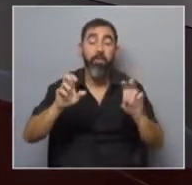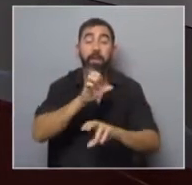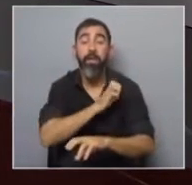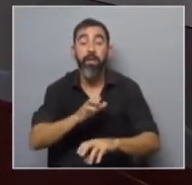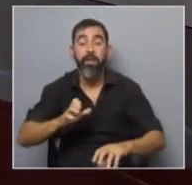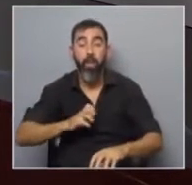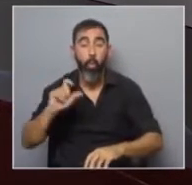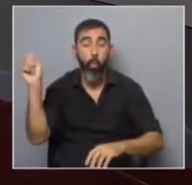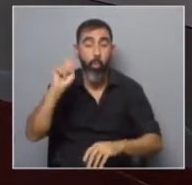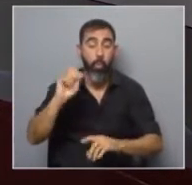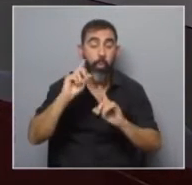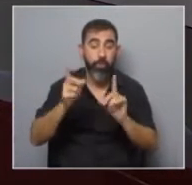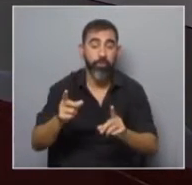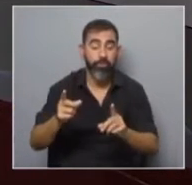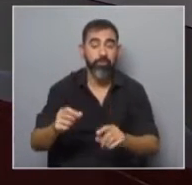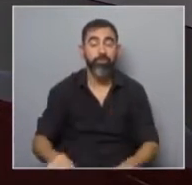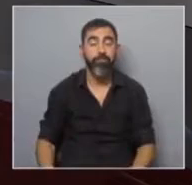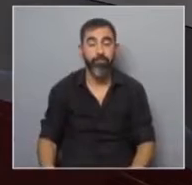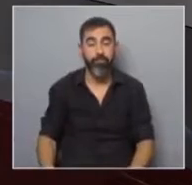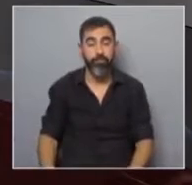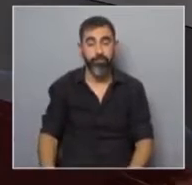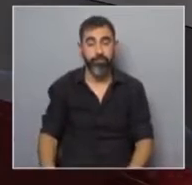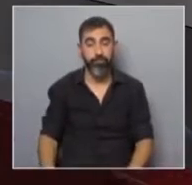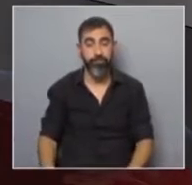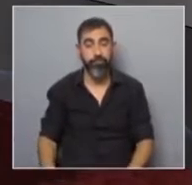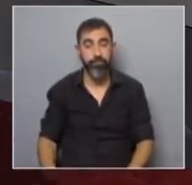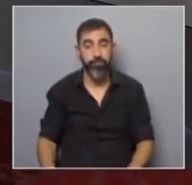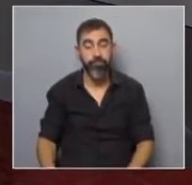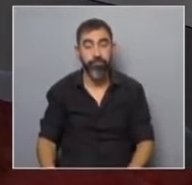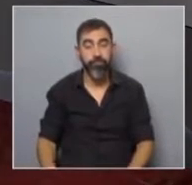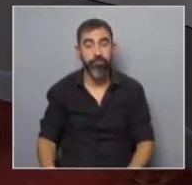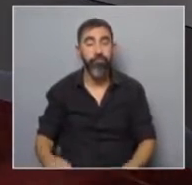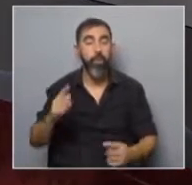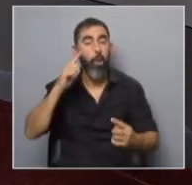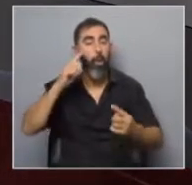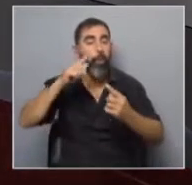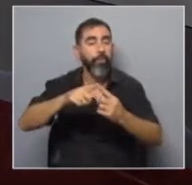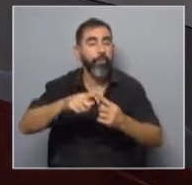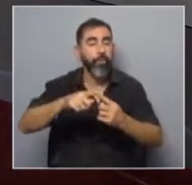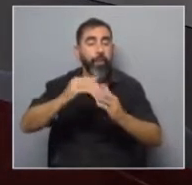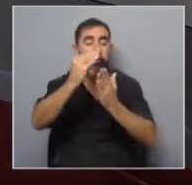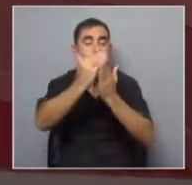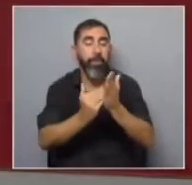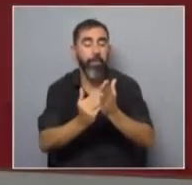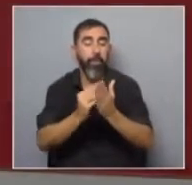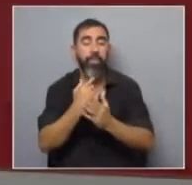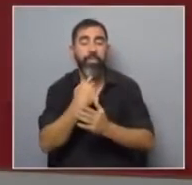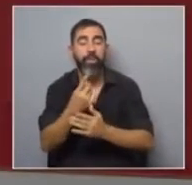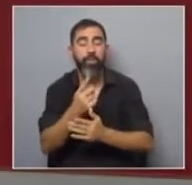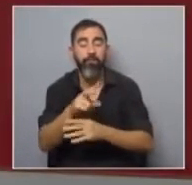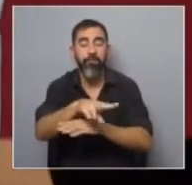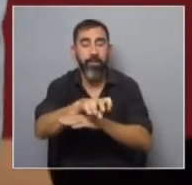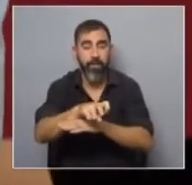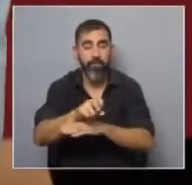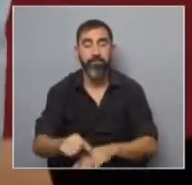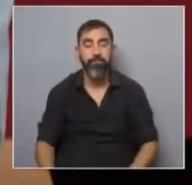Estado, bajo, digamos, la intención de la reducción del déficit fiscal, digamos. Sí.